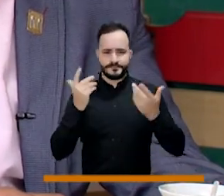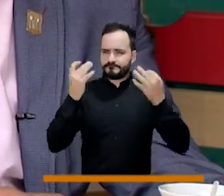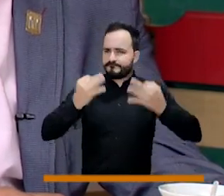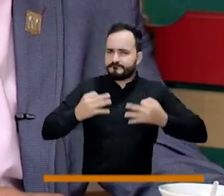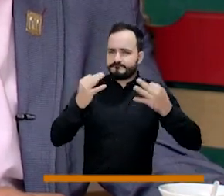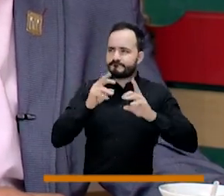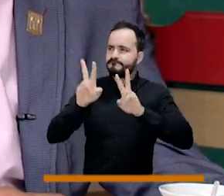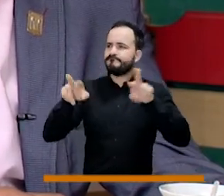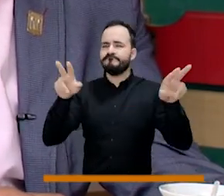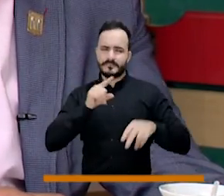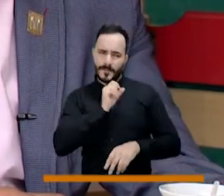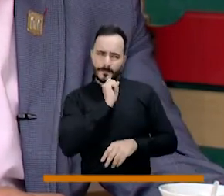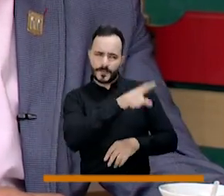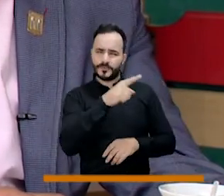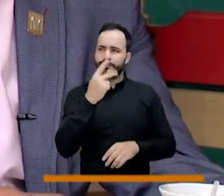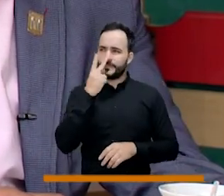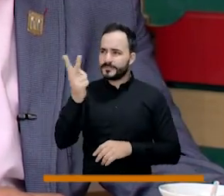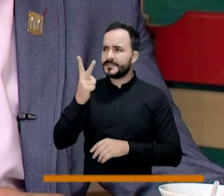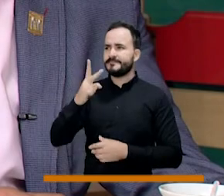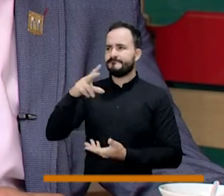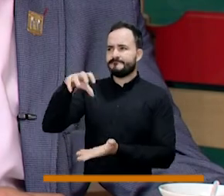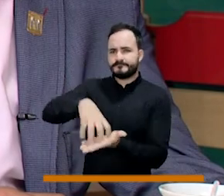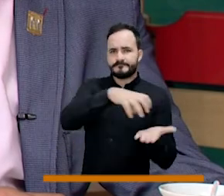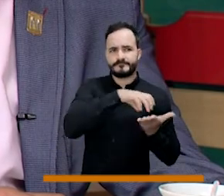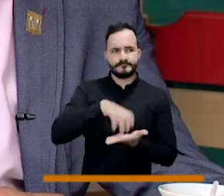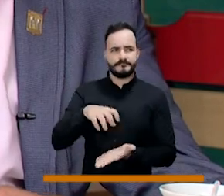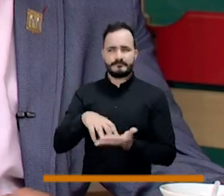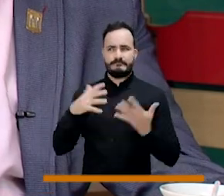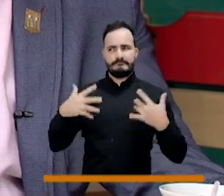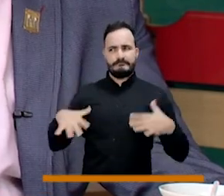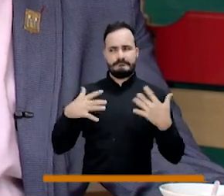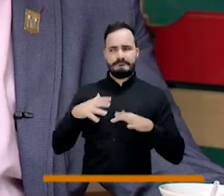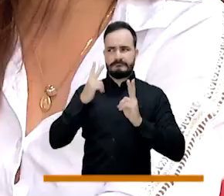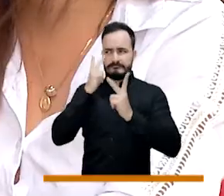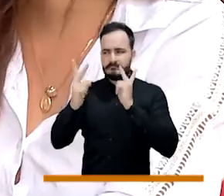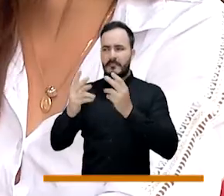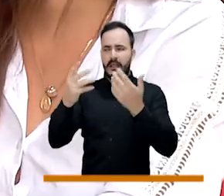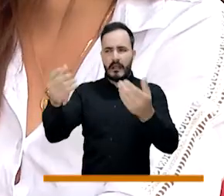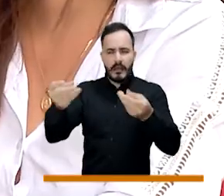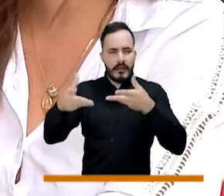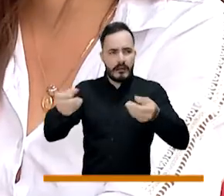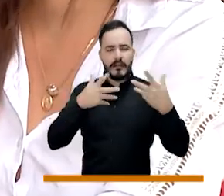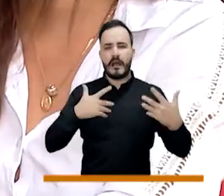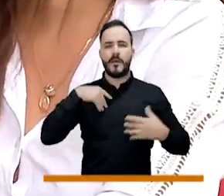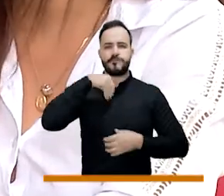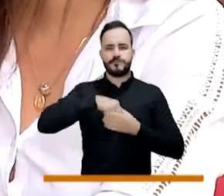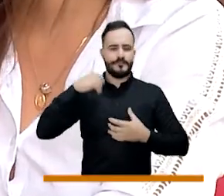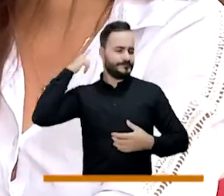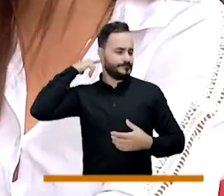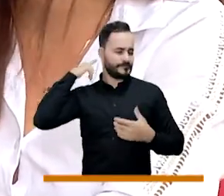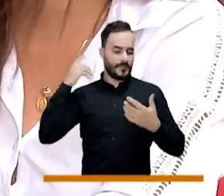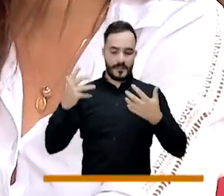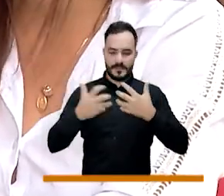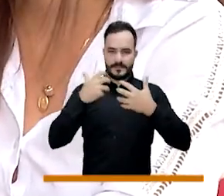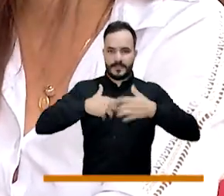físico también se estableció que existe incluso afectaciones en el sistema nervioso, como inflamaciones que